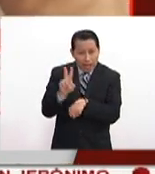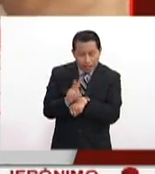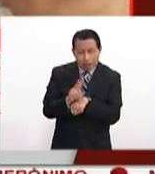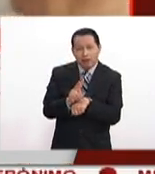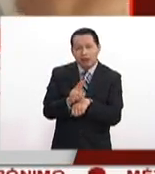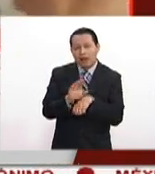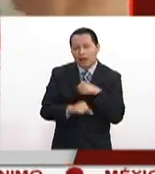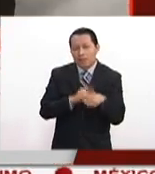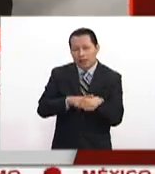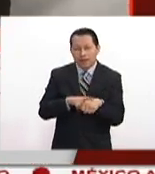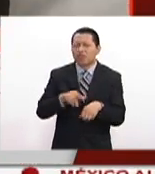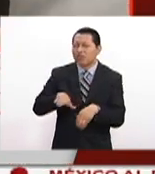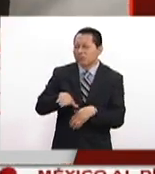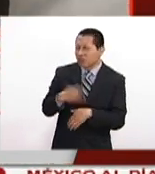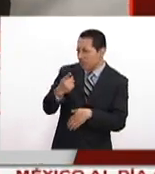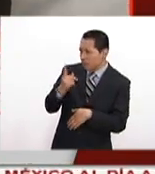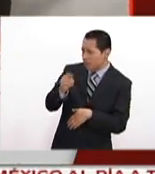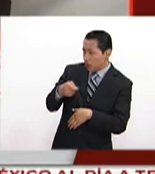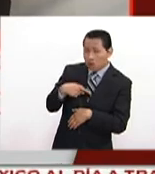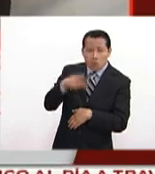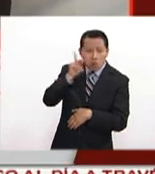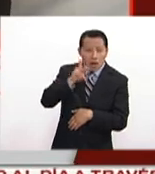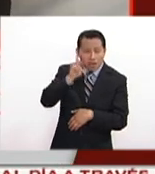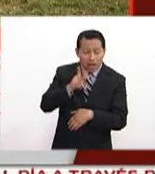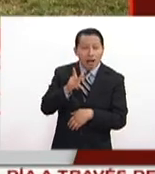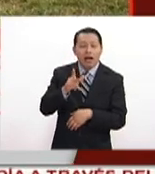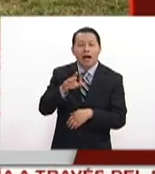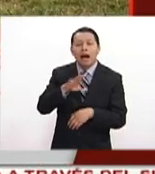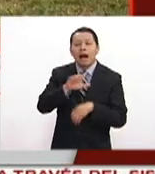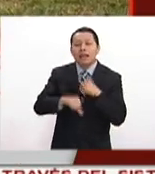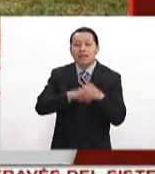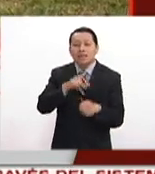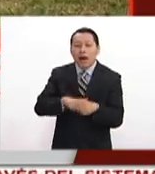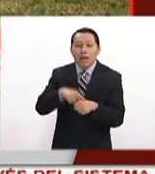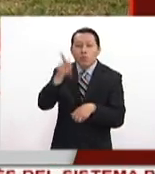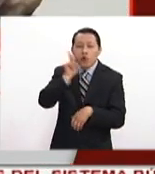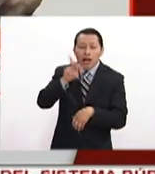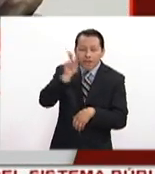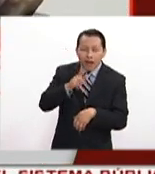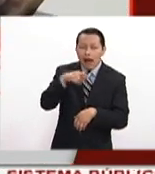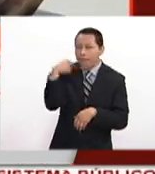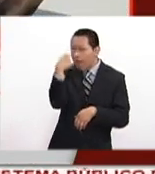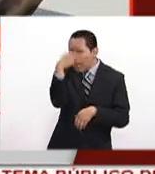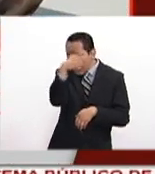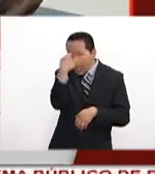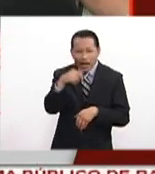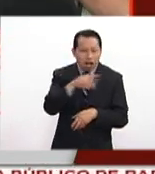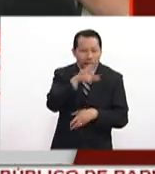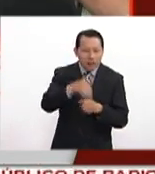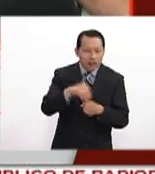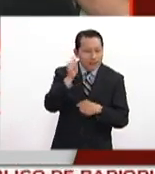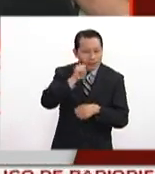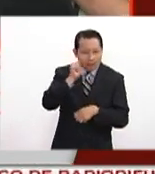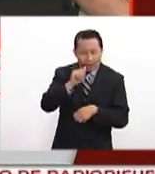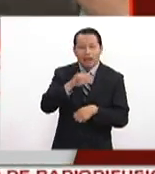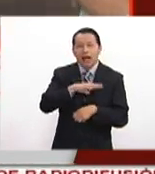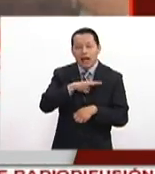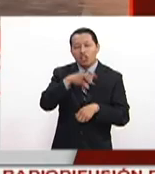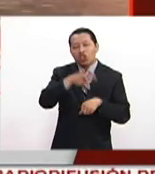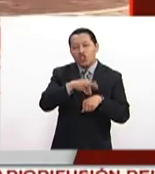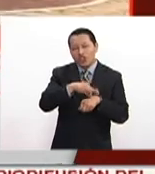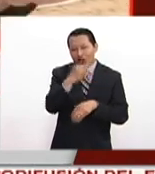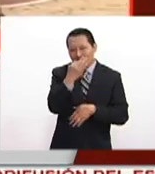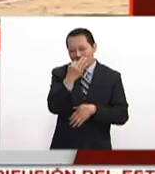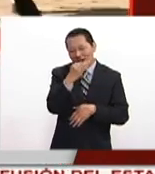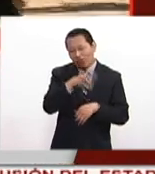¿no? ¿Por qué? Porque se prueba antes en animales, antes de que nosotros lo pongamos. Maquillaje, todo, tiene que ver con un veterinario. La verdad es que los veterinarios